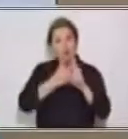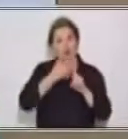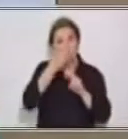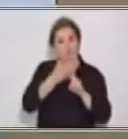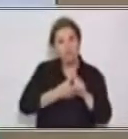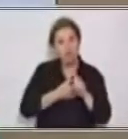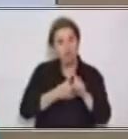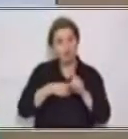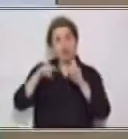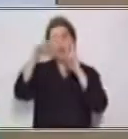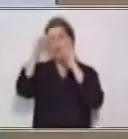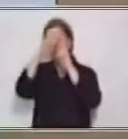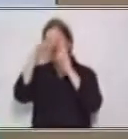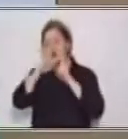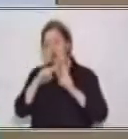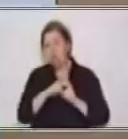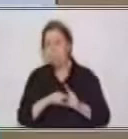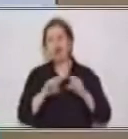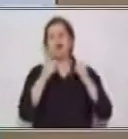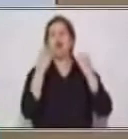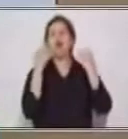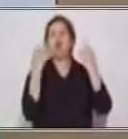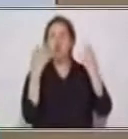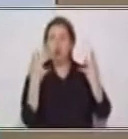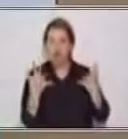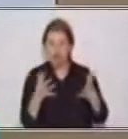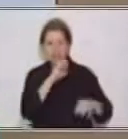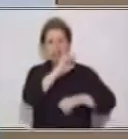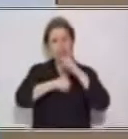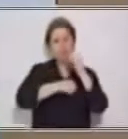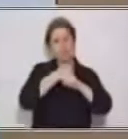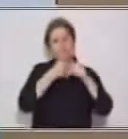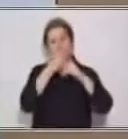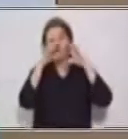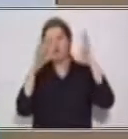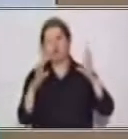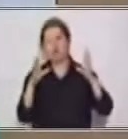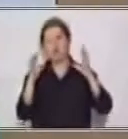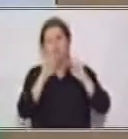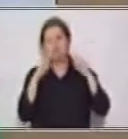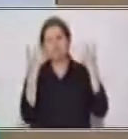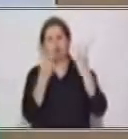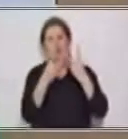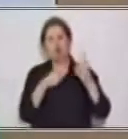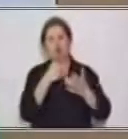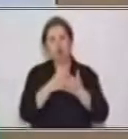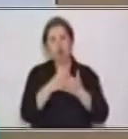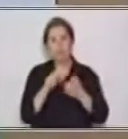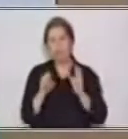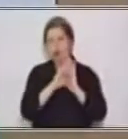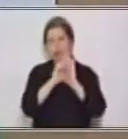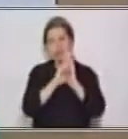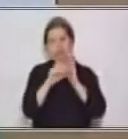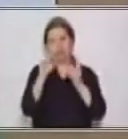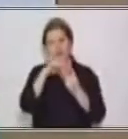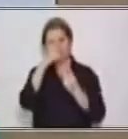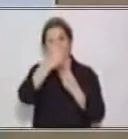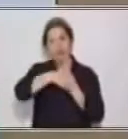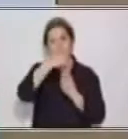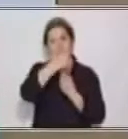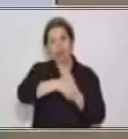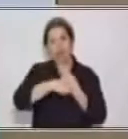el cálculo de cuánto compró, de cuántas frutas y verduras compró. Bananos. Gastó